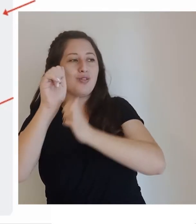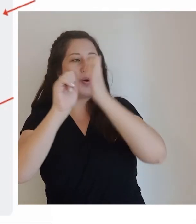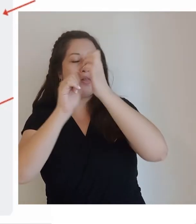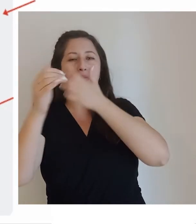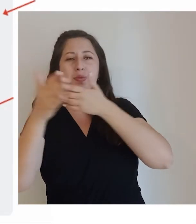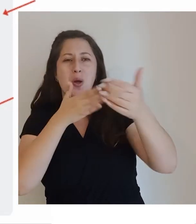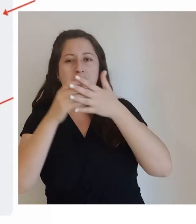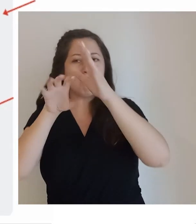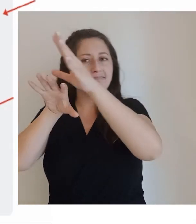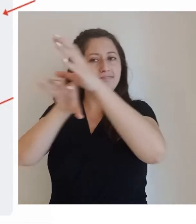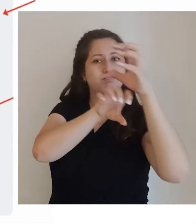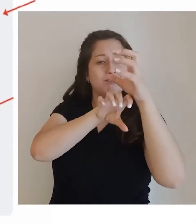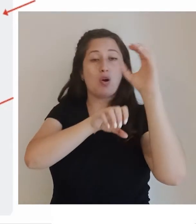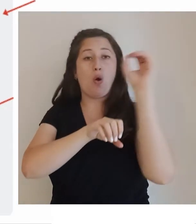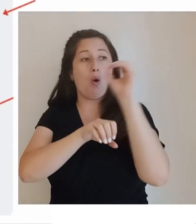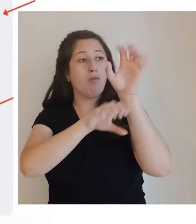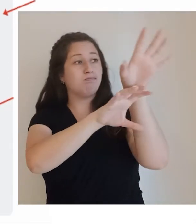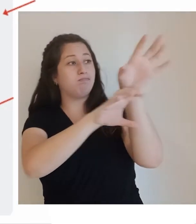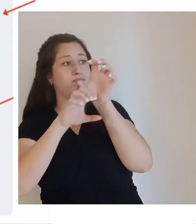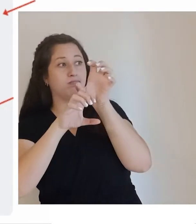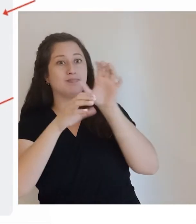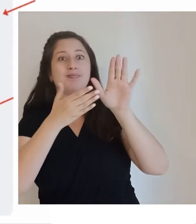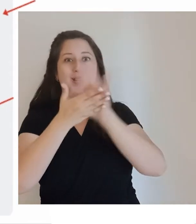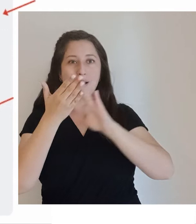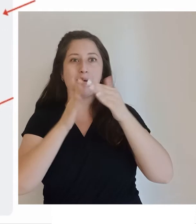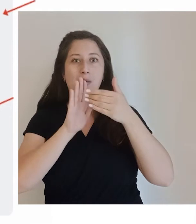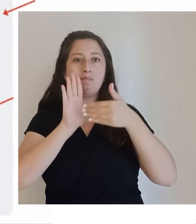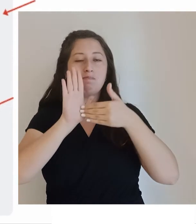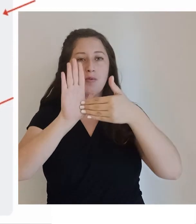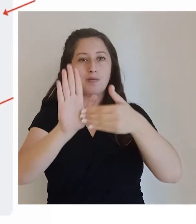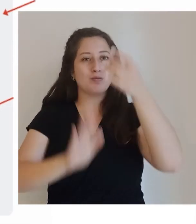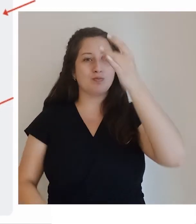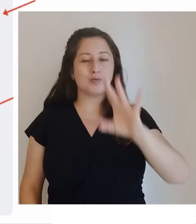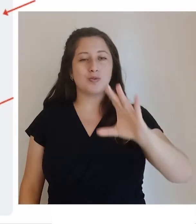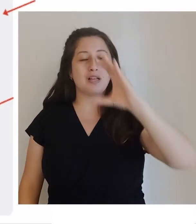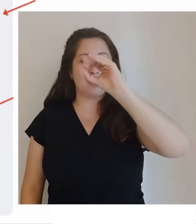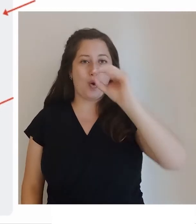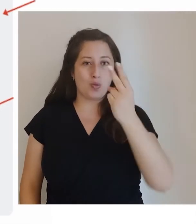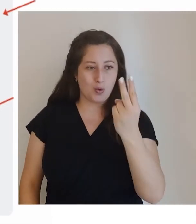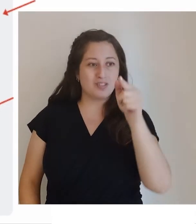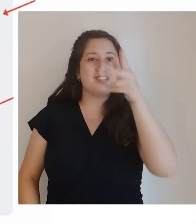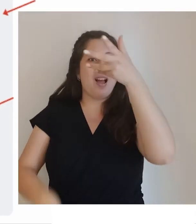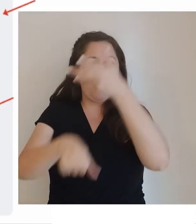Entre estos ejemplos, solo el monóxido de carbono tiene polaridad de enlace.